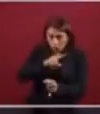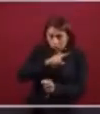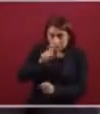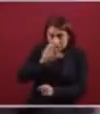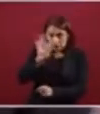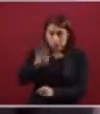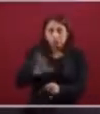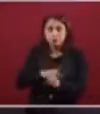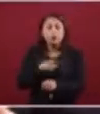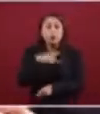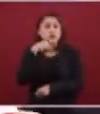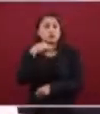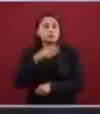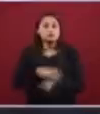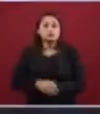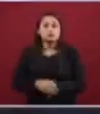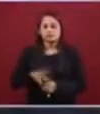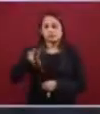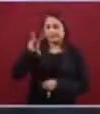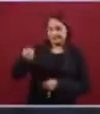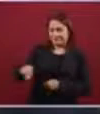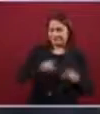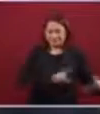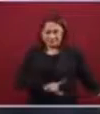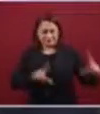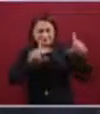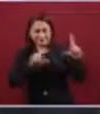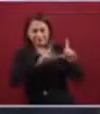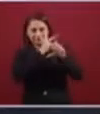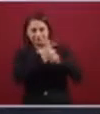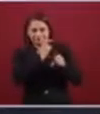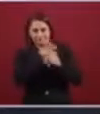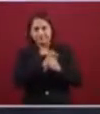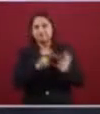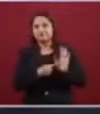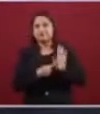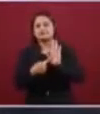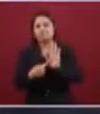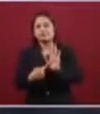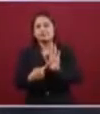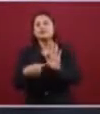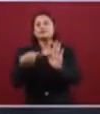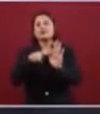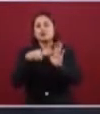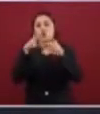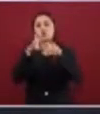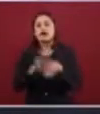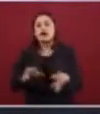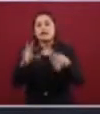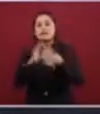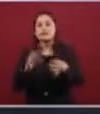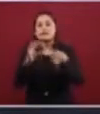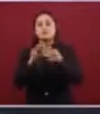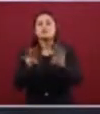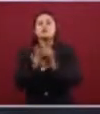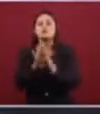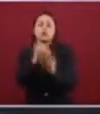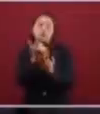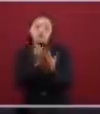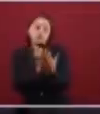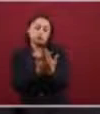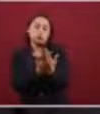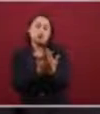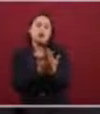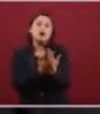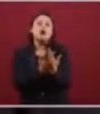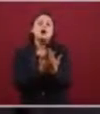segunda gráfica que presenté, en donde yo explico el reajuste de personal, ¿no? Ahí lo presenté